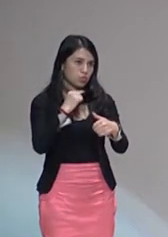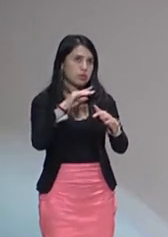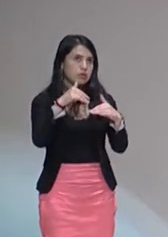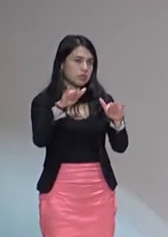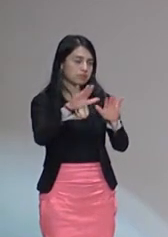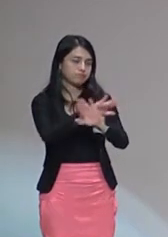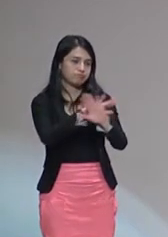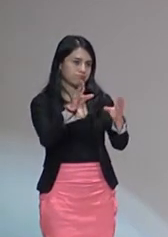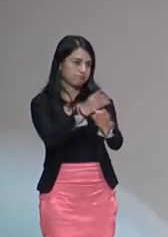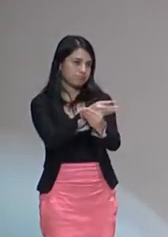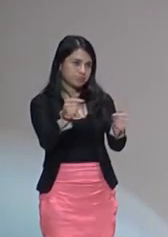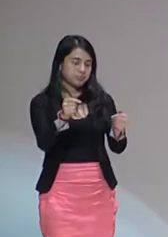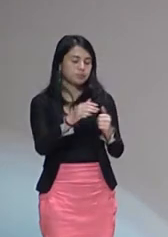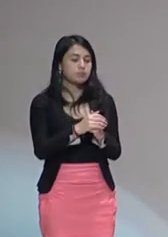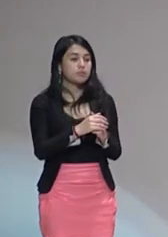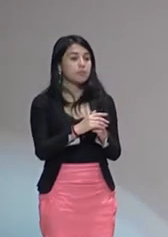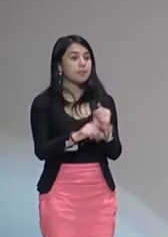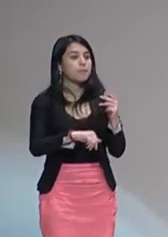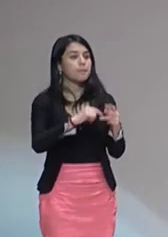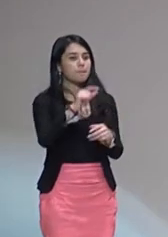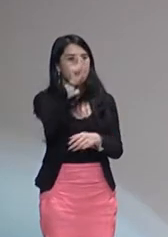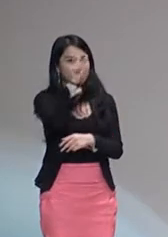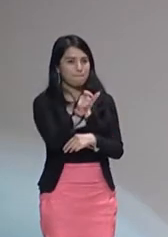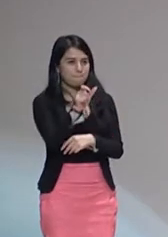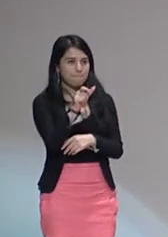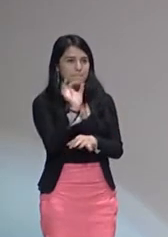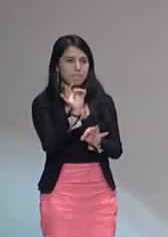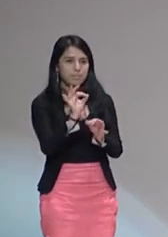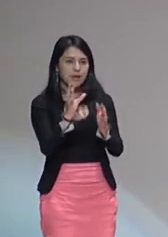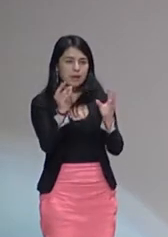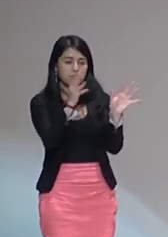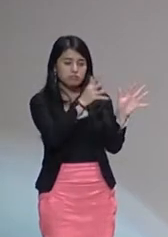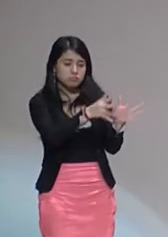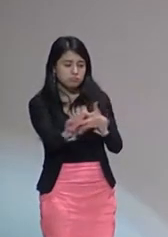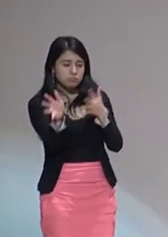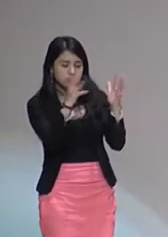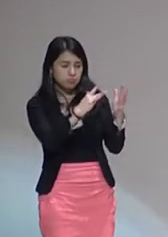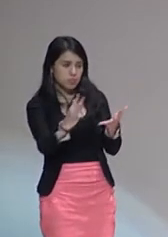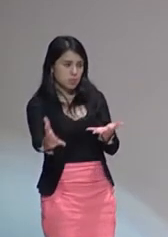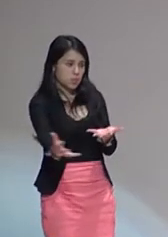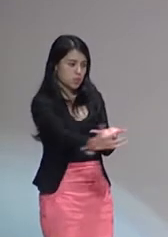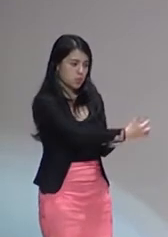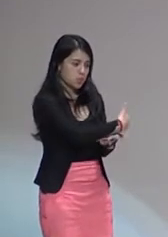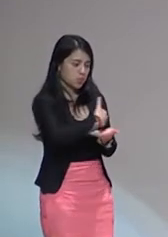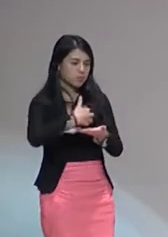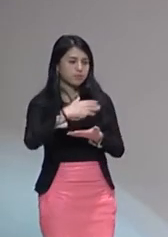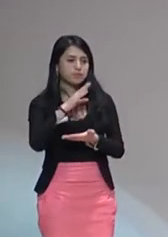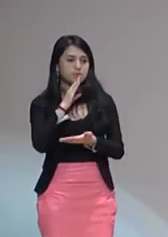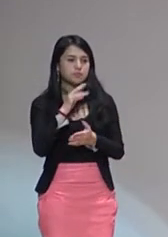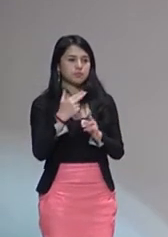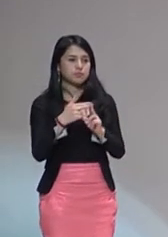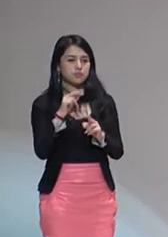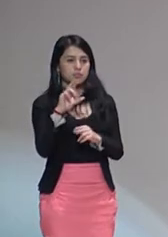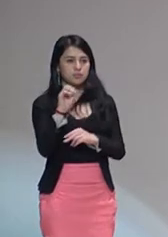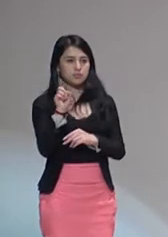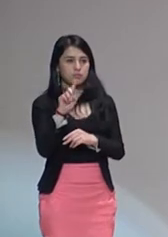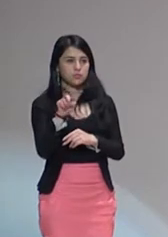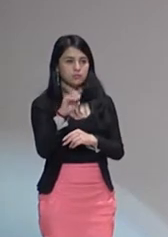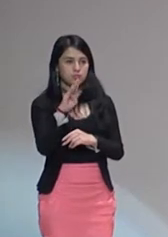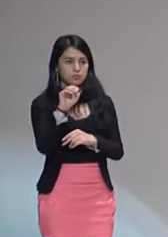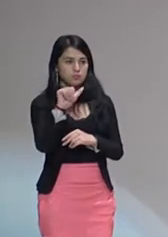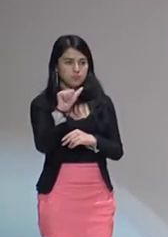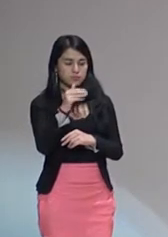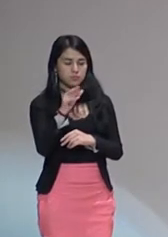desaparecida, pero hubo una profesora que recogió toda esa enseñanza de ellos, que fue la profesora Rosma Morales, y nos fue